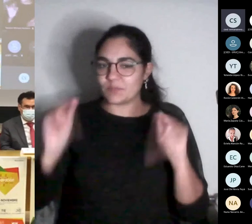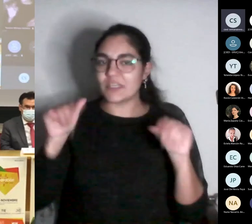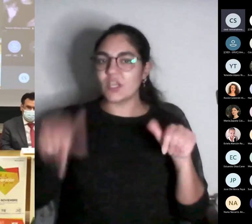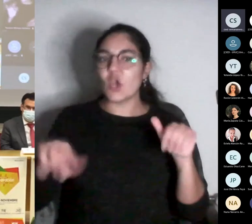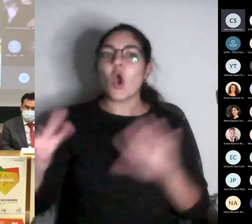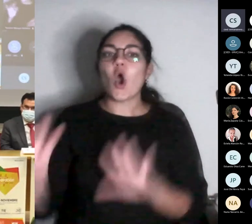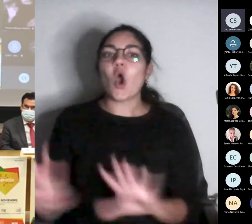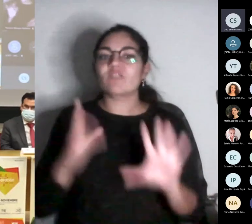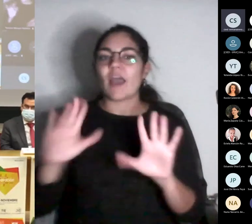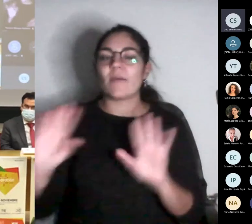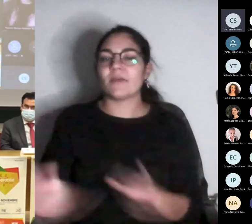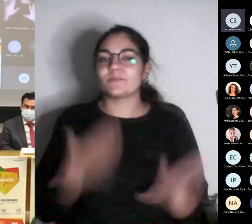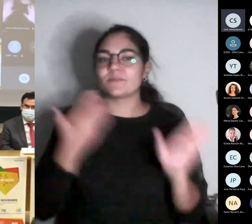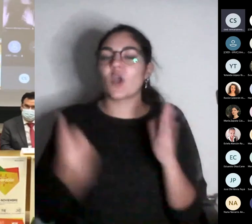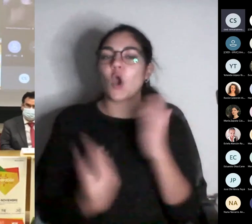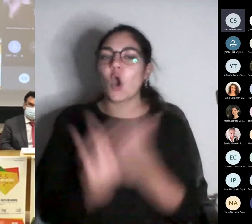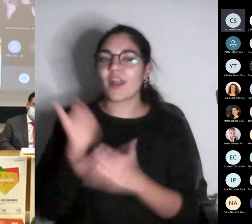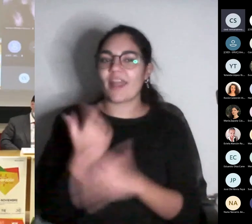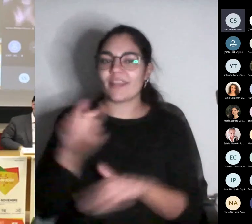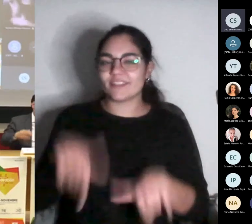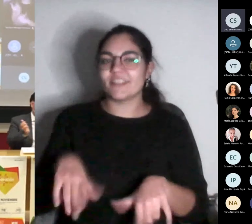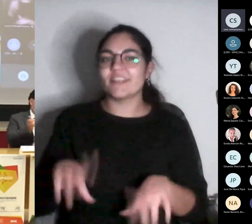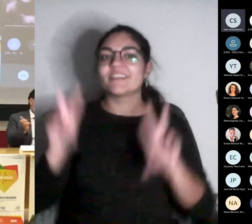jornadas de innovación docente. Muchas gracias.